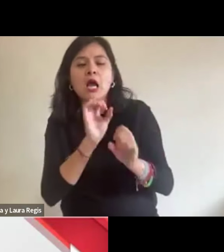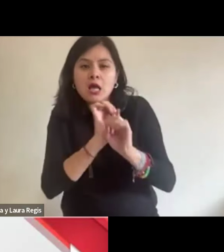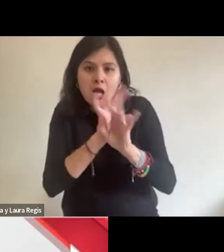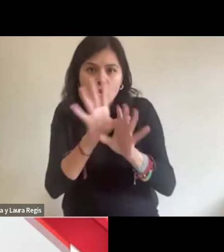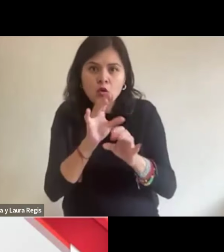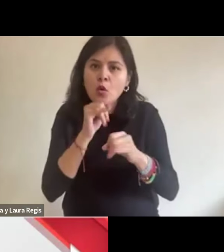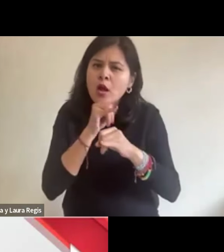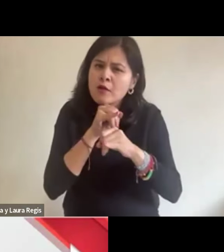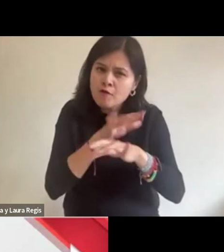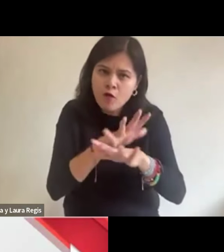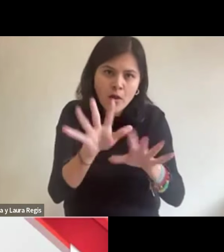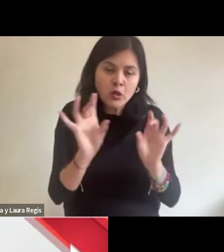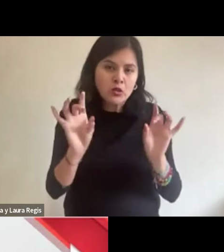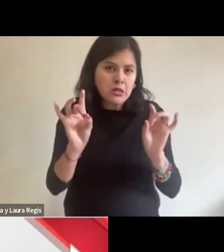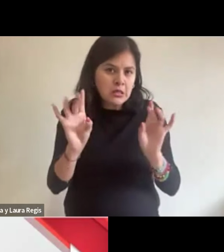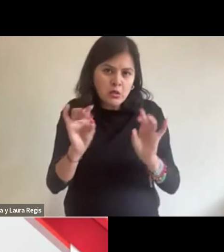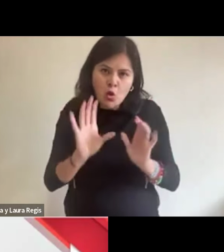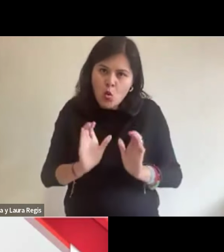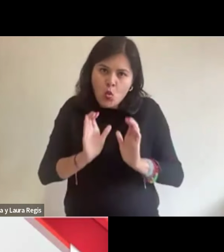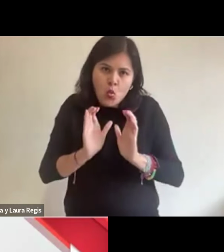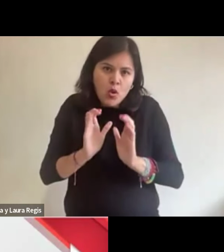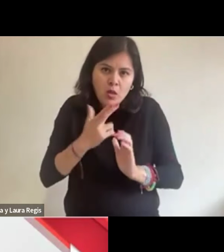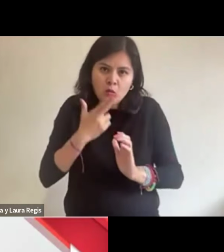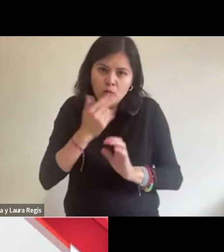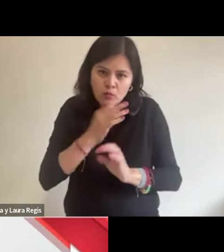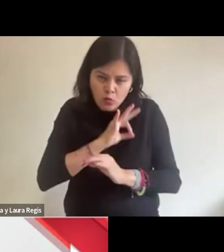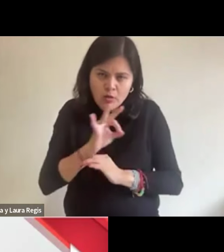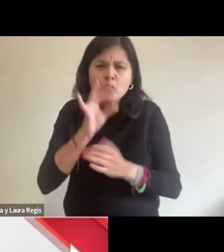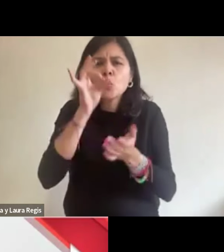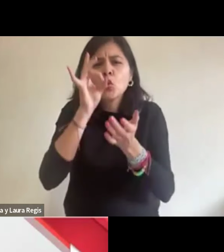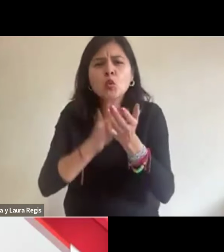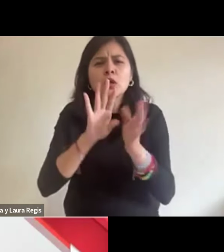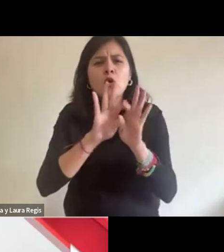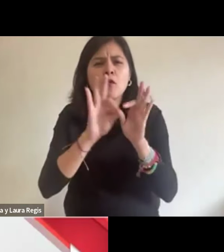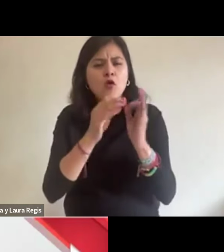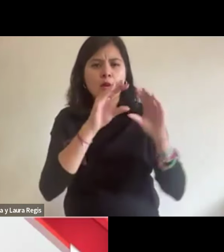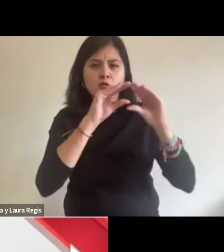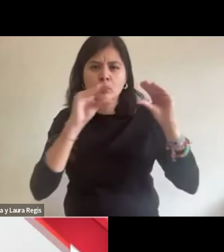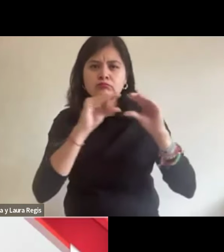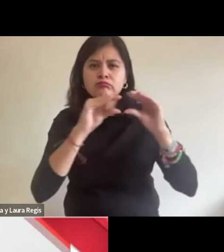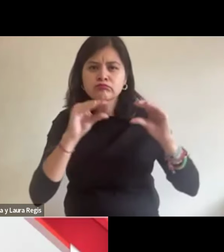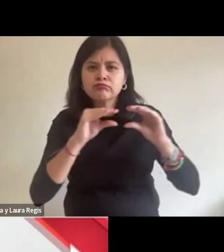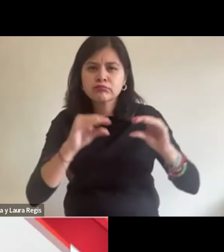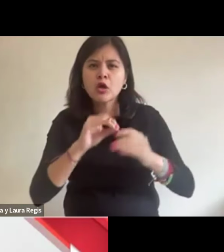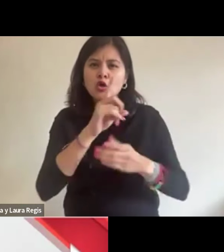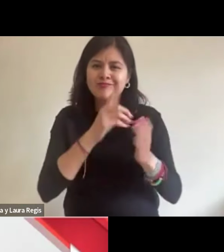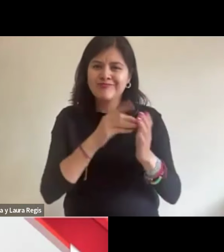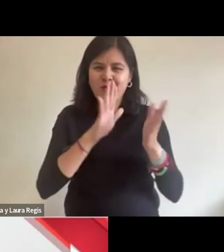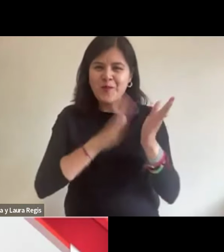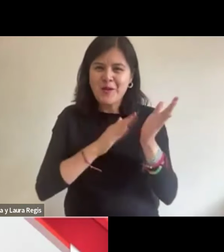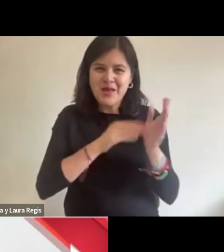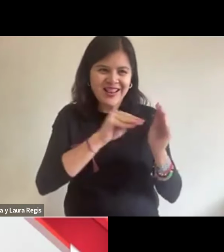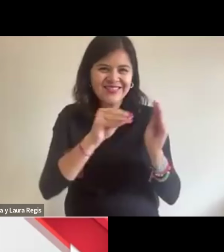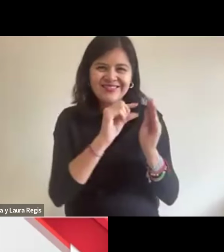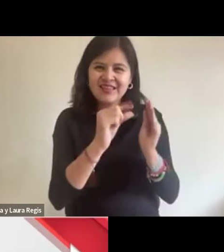tipo de información interna, ¿no? Solamente los cuerpos de estos documentos, ¿no? Y